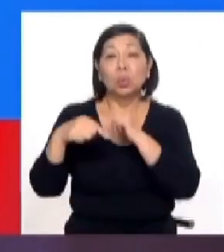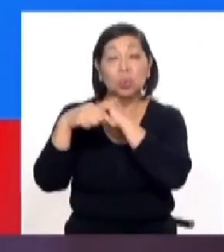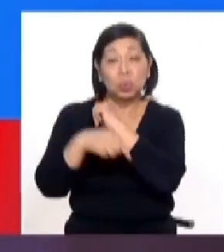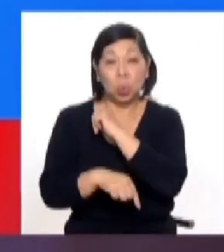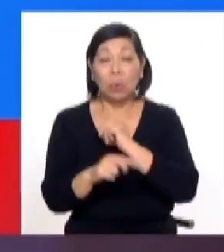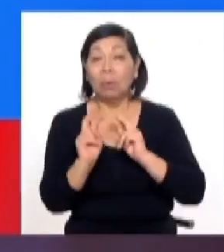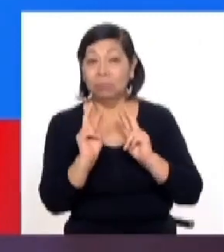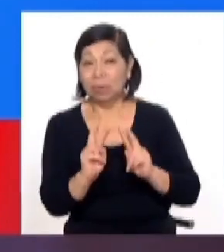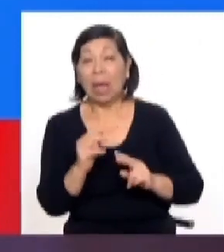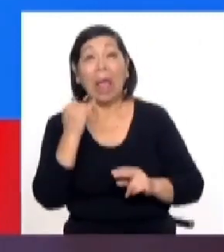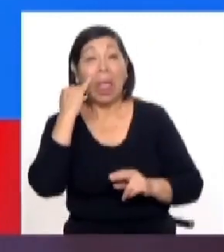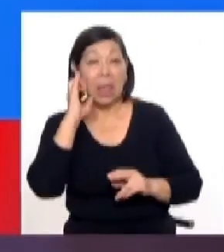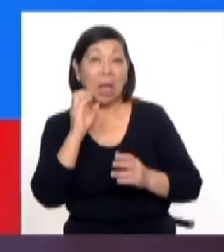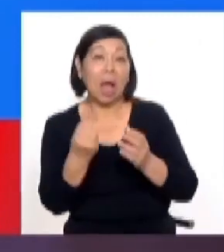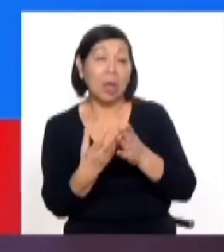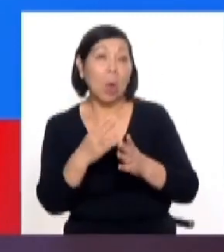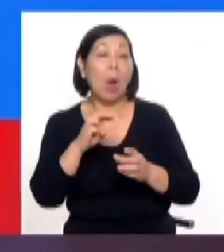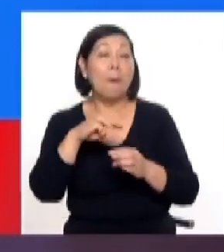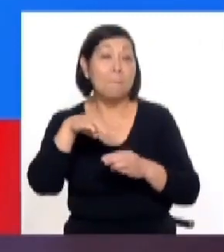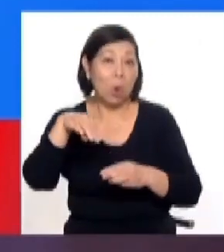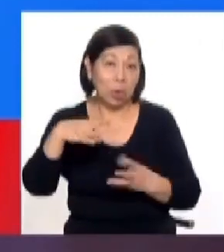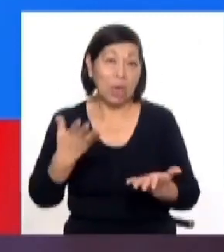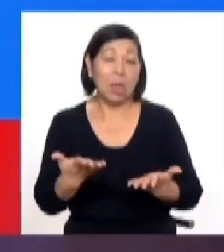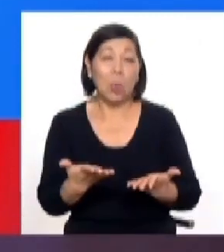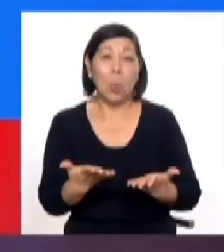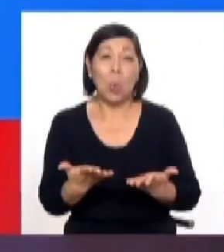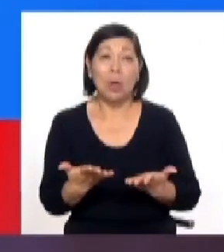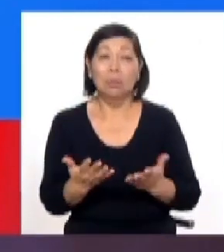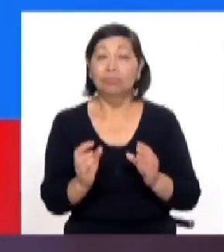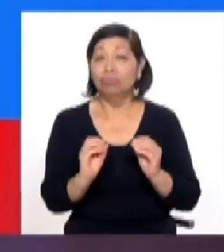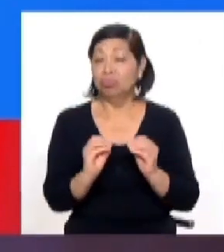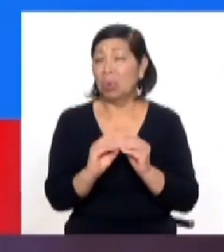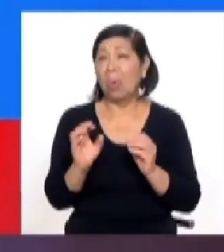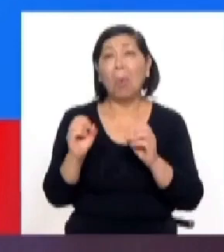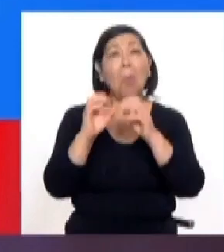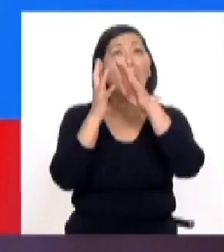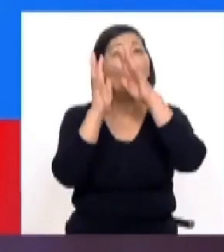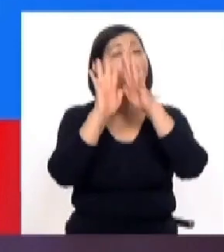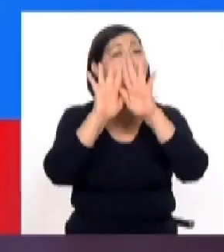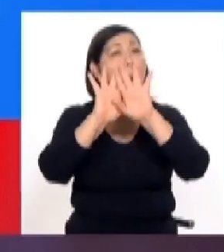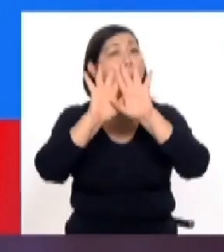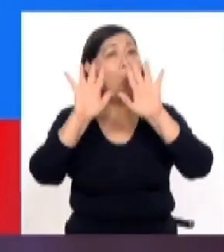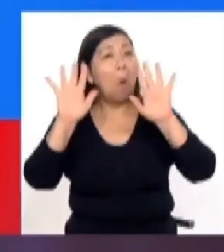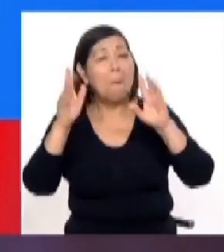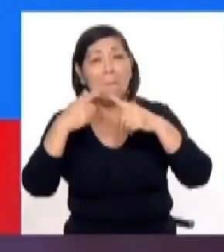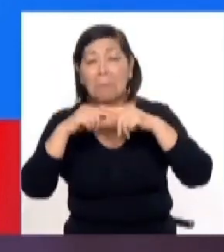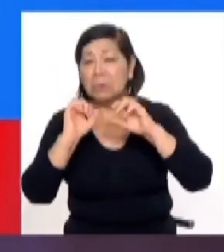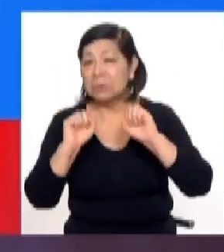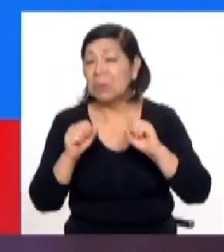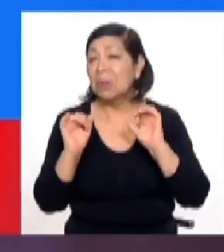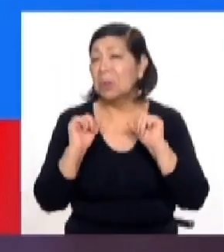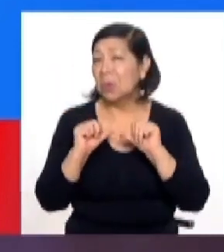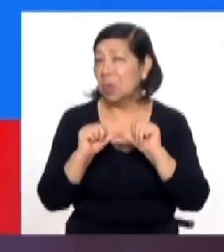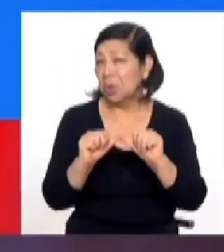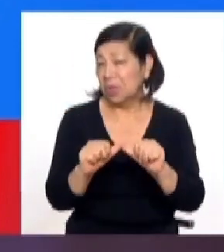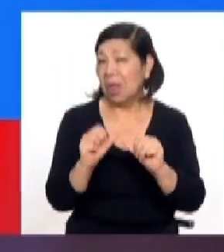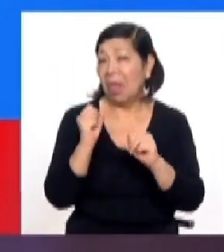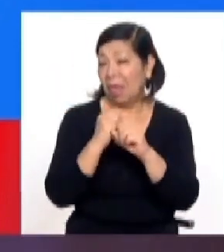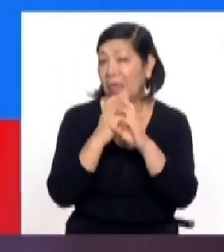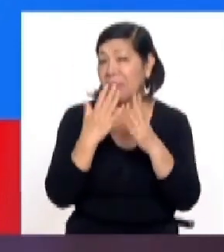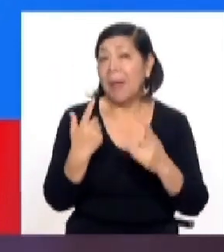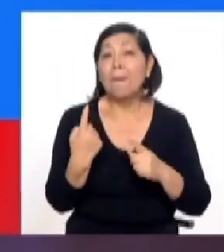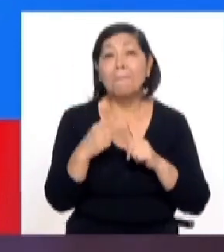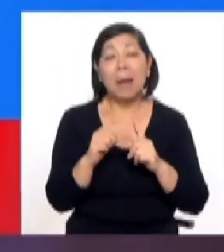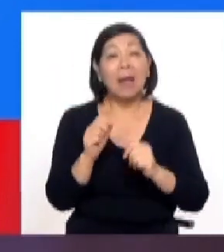no vemos que a partir de ica Arequipa moquehua están con cielo totalmente despejado Así que tendremos esta situación se mantendría durante el día